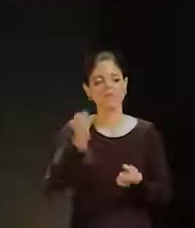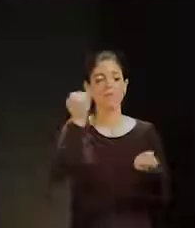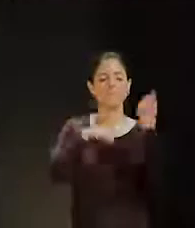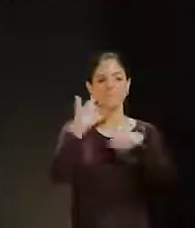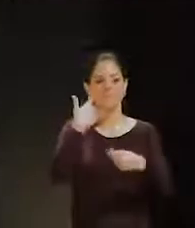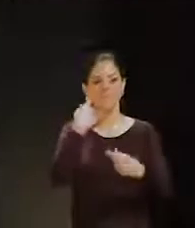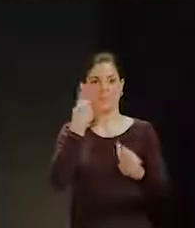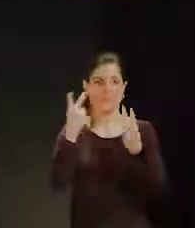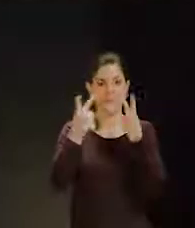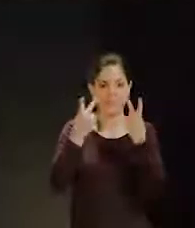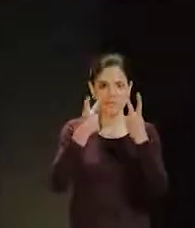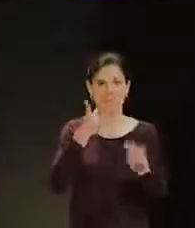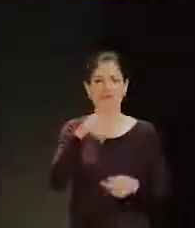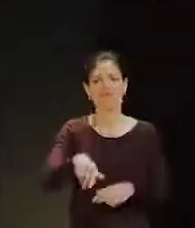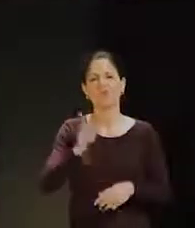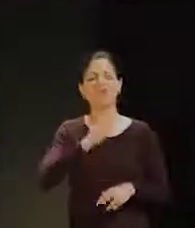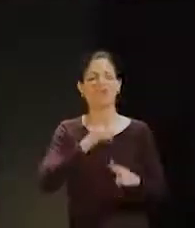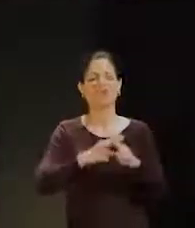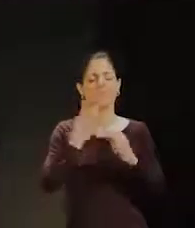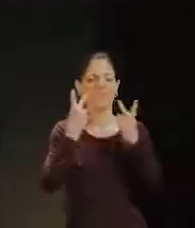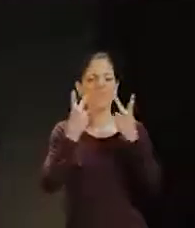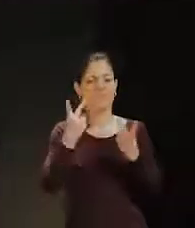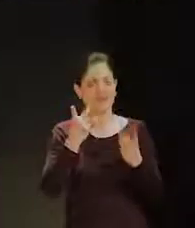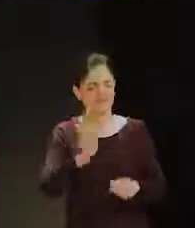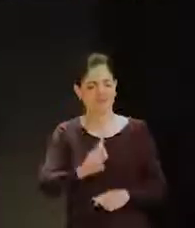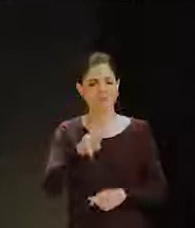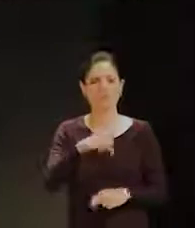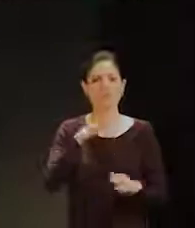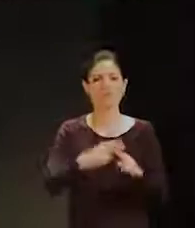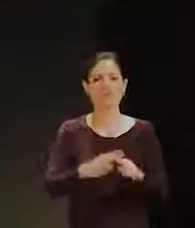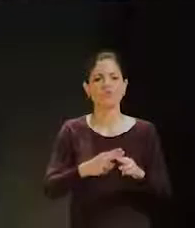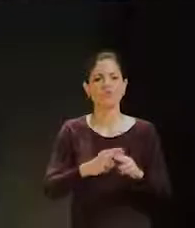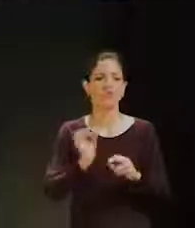plásticos, que ahora no se llaman plásticos, se llaman